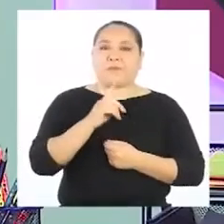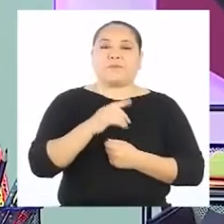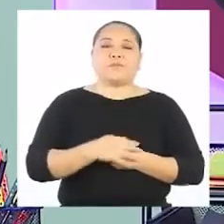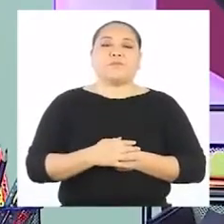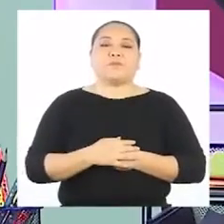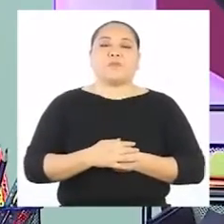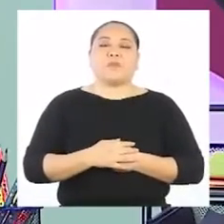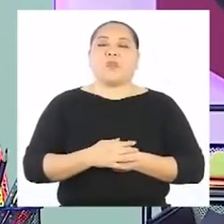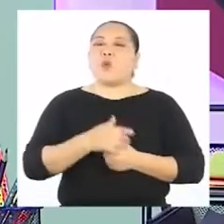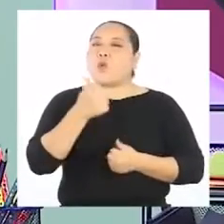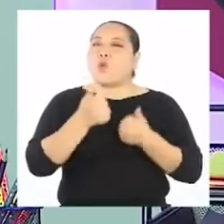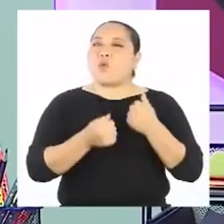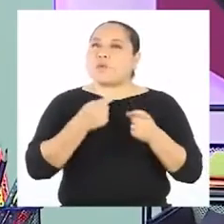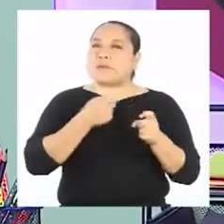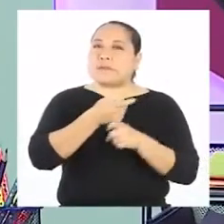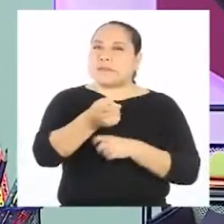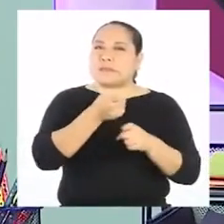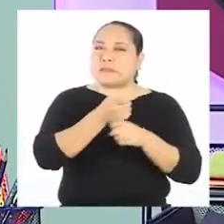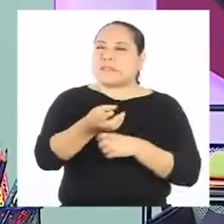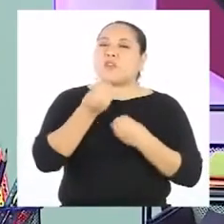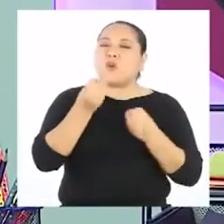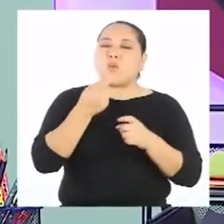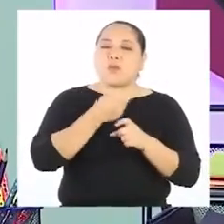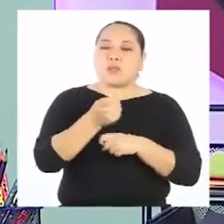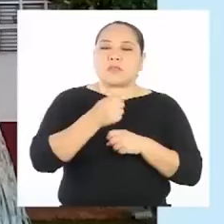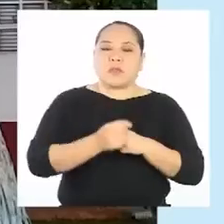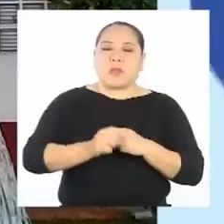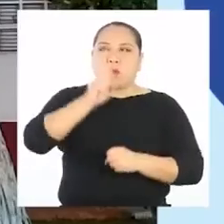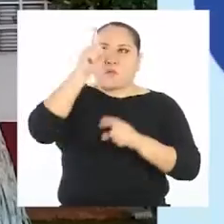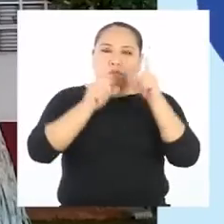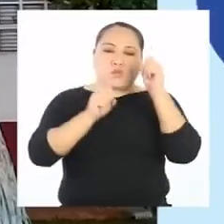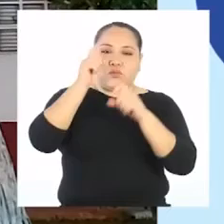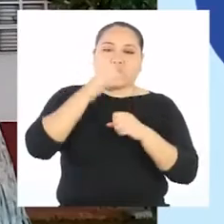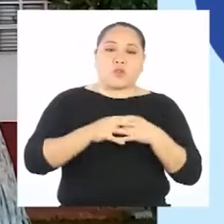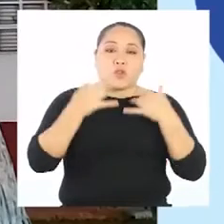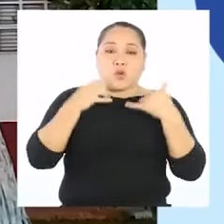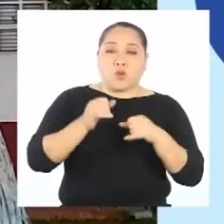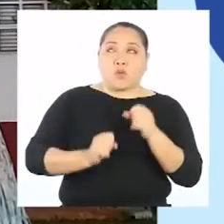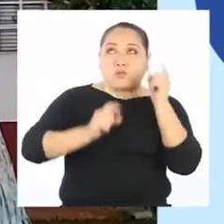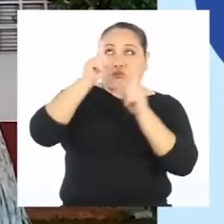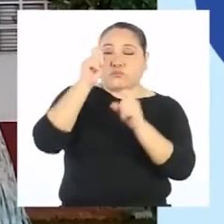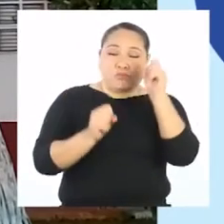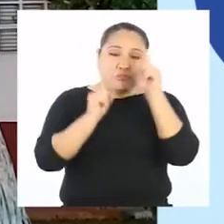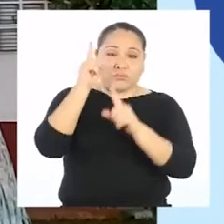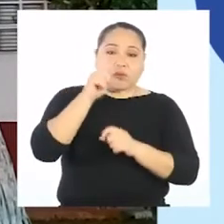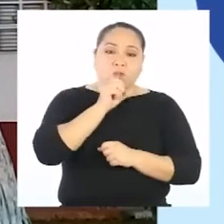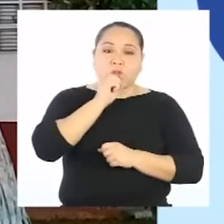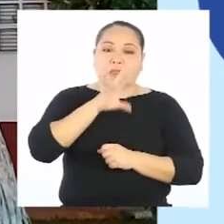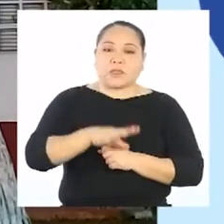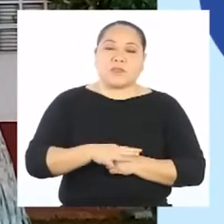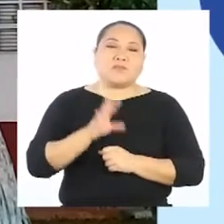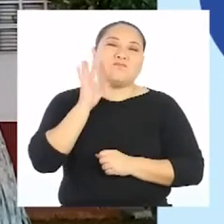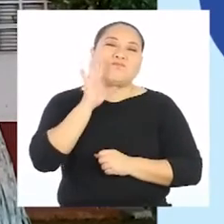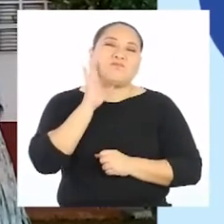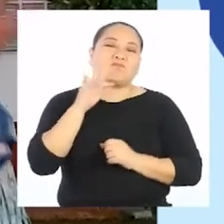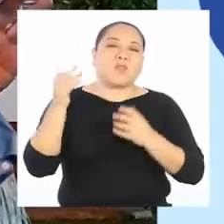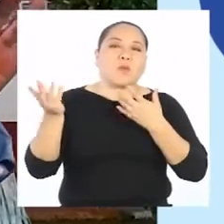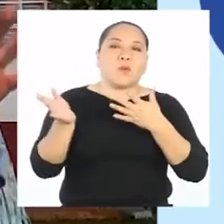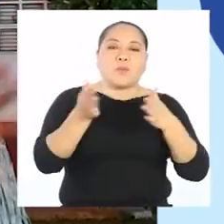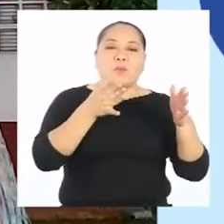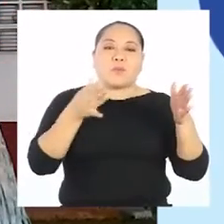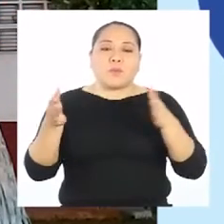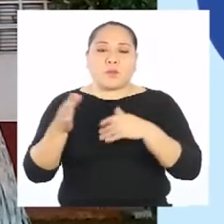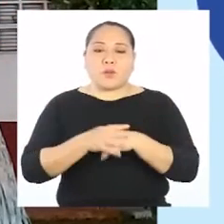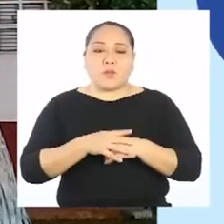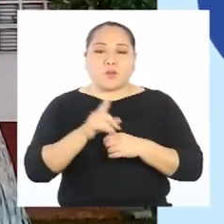la siguiente. ¿Qué daños genera la pirotecnia? Los fuegos artificiales, como ustedes ya mencionaron, contaminan nuestro